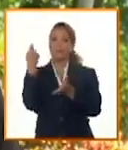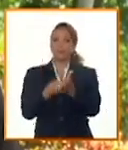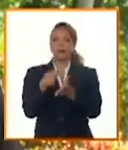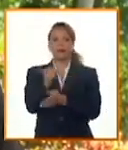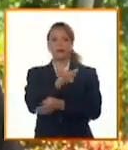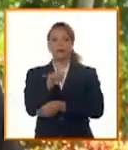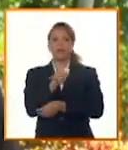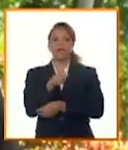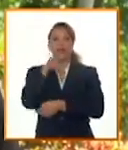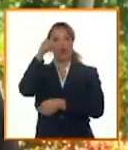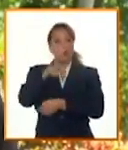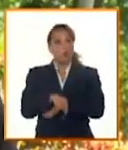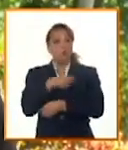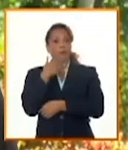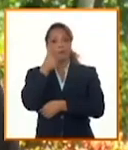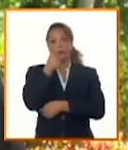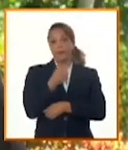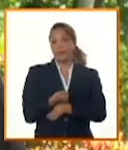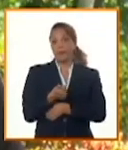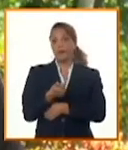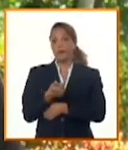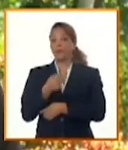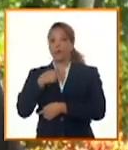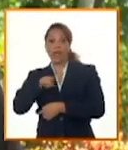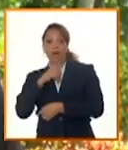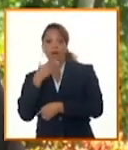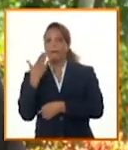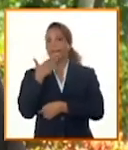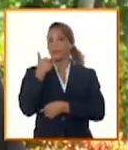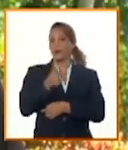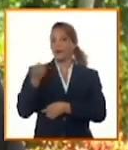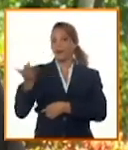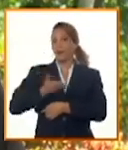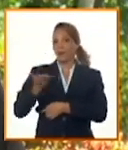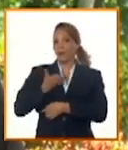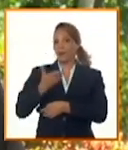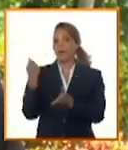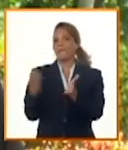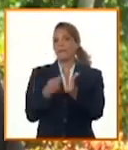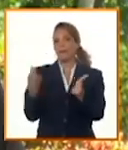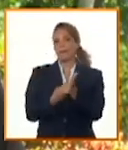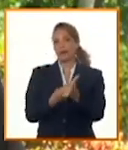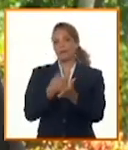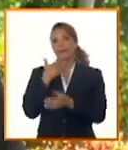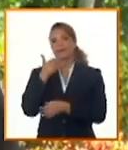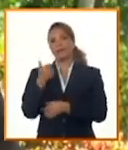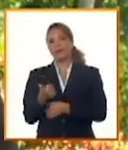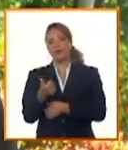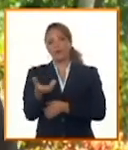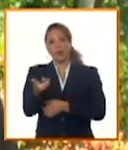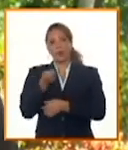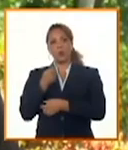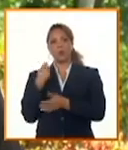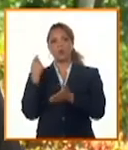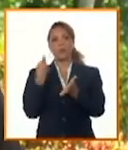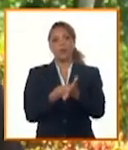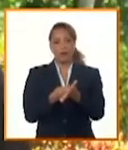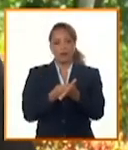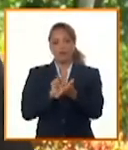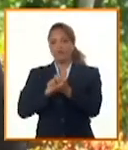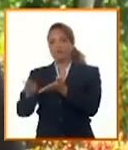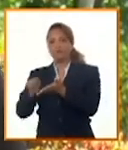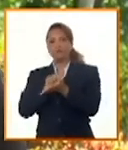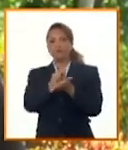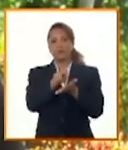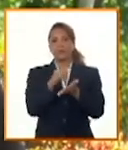oye Ellos tienen un un una agilidad mayor en los cobros y pagos hacia ello